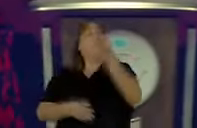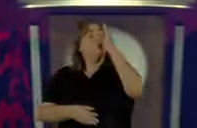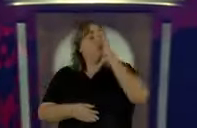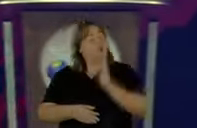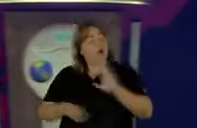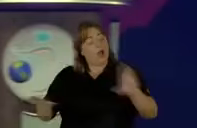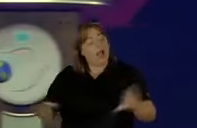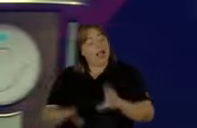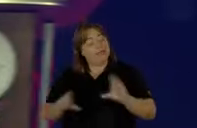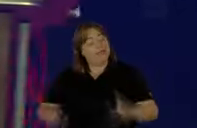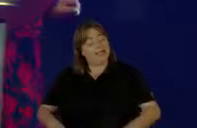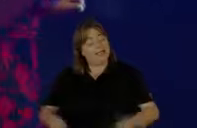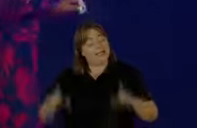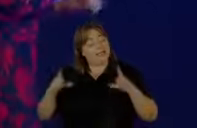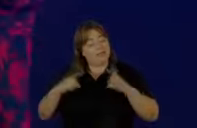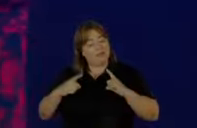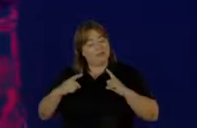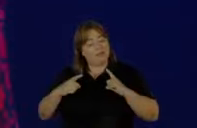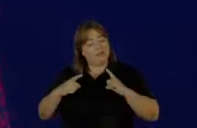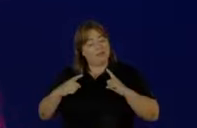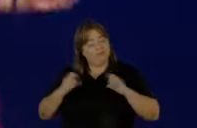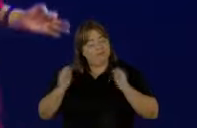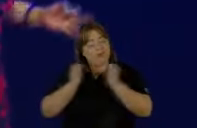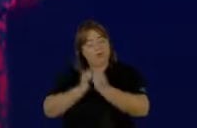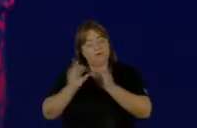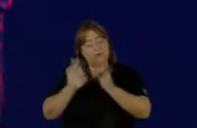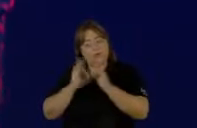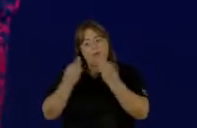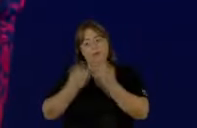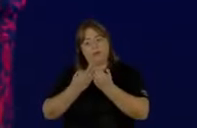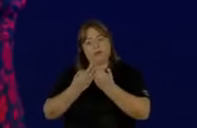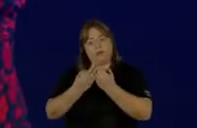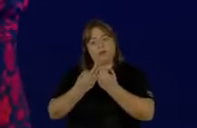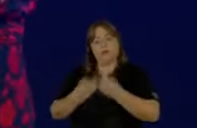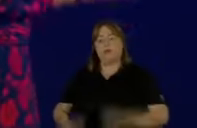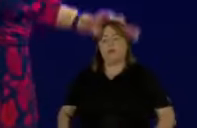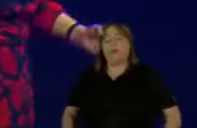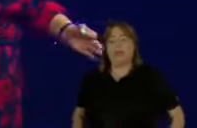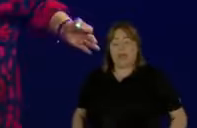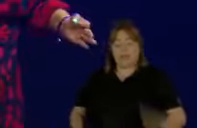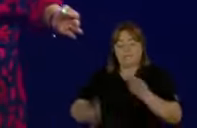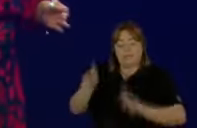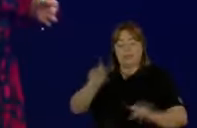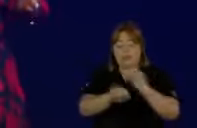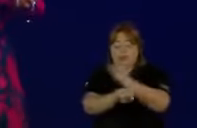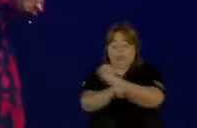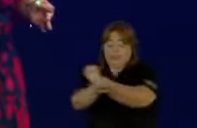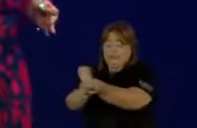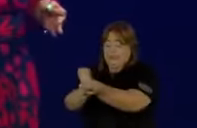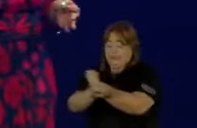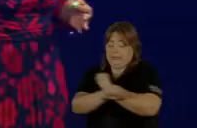en familia a los desamparados. Y dice, y saca a los cautivos, ¿a qué?